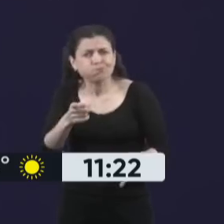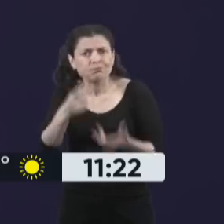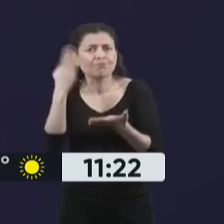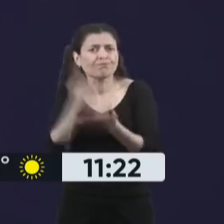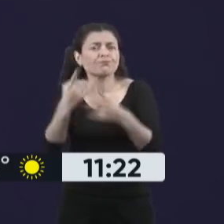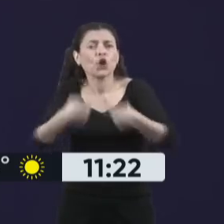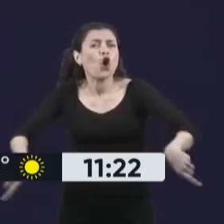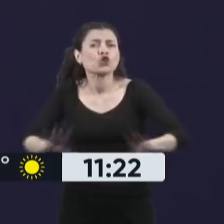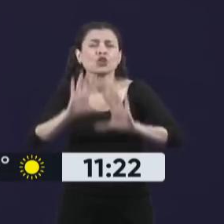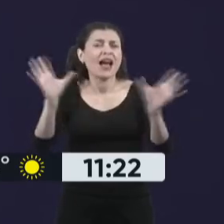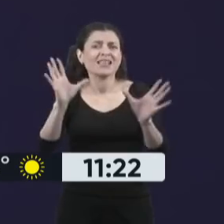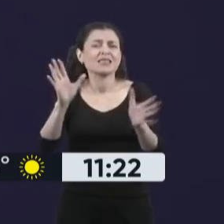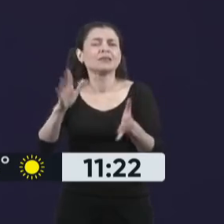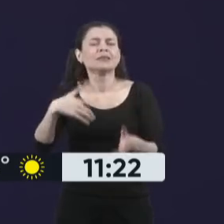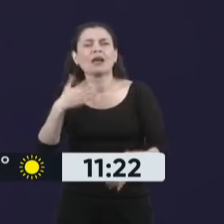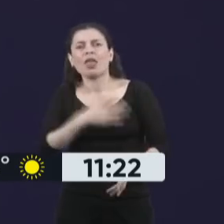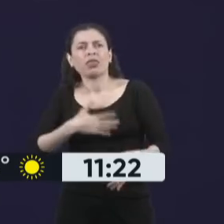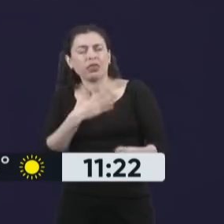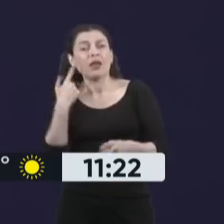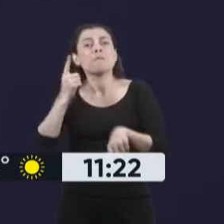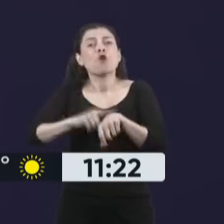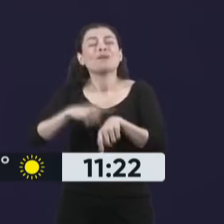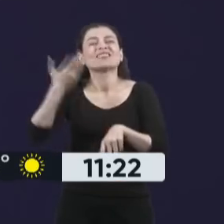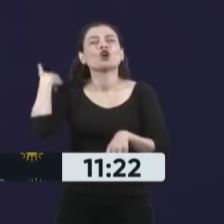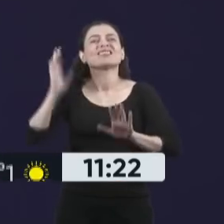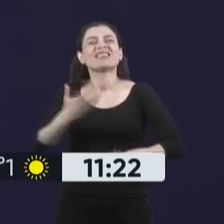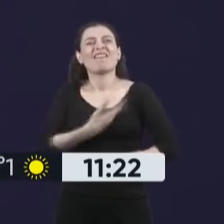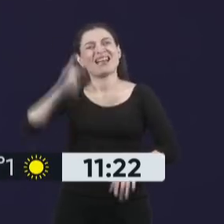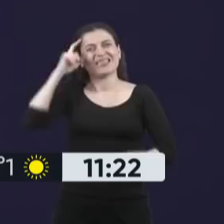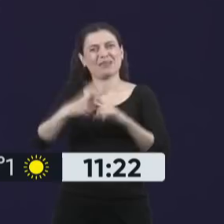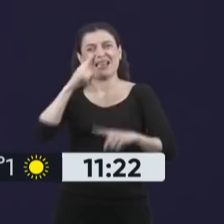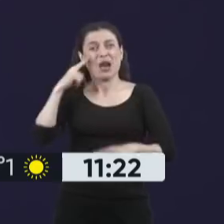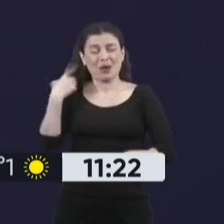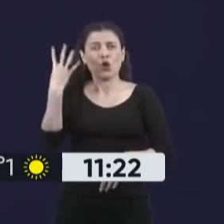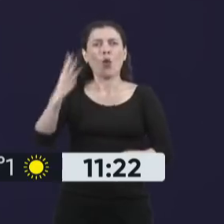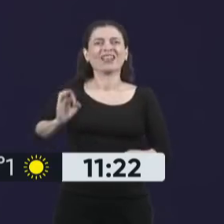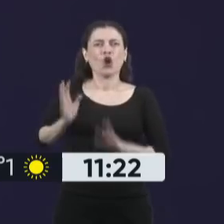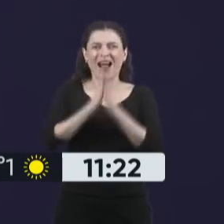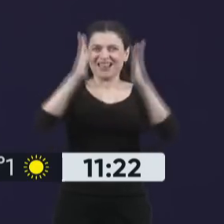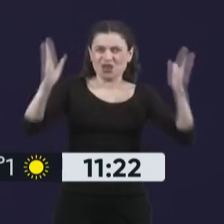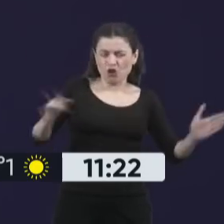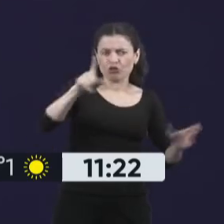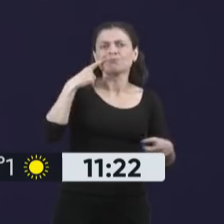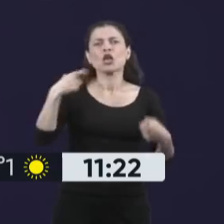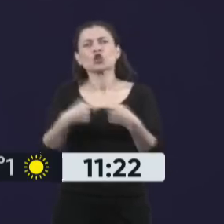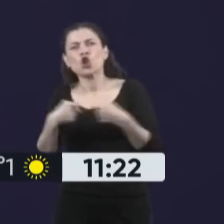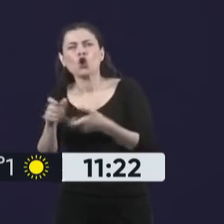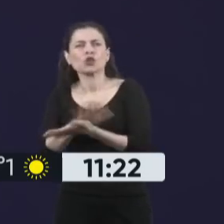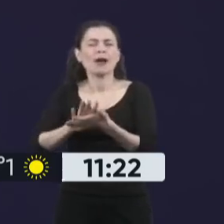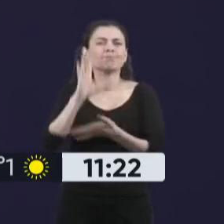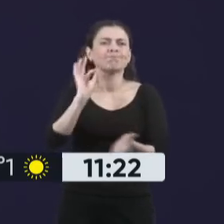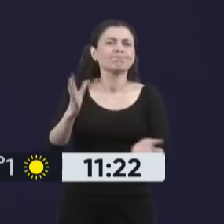quieras definir, que haya ocurrido durante los 4 años. Algunos te los he dado yo en mi introducción con respecto a vuelos